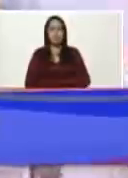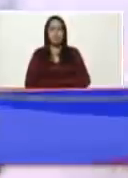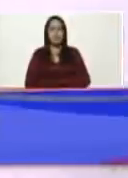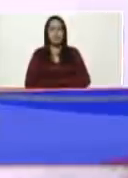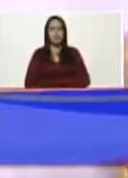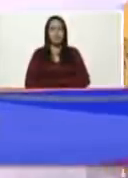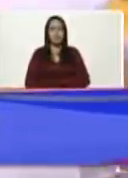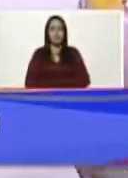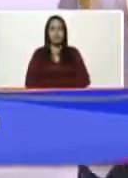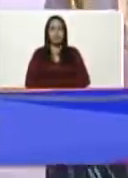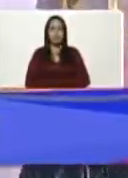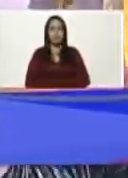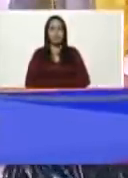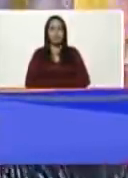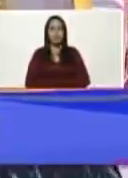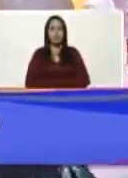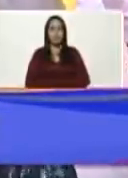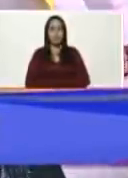De los